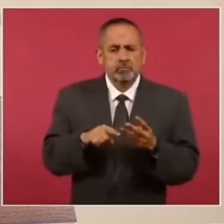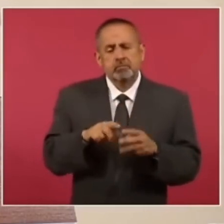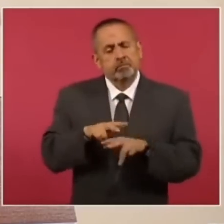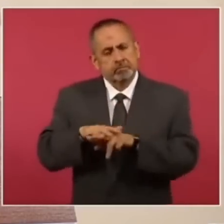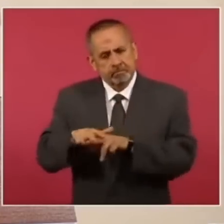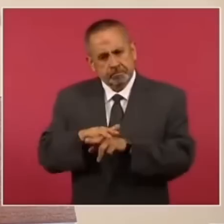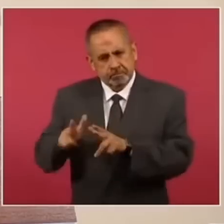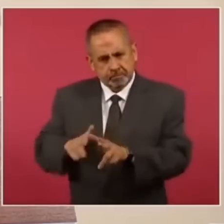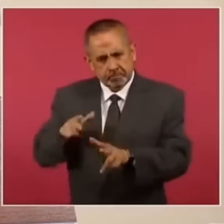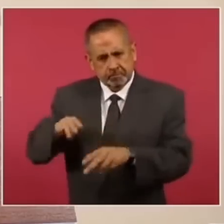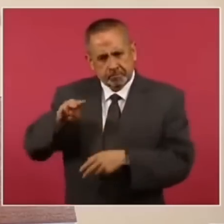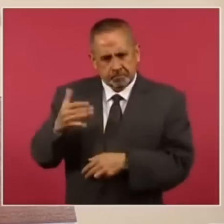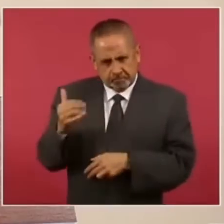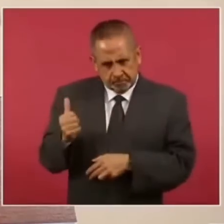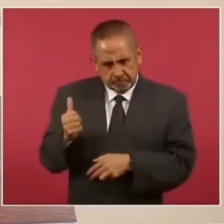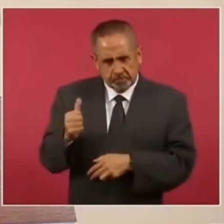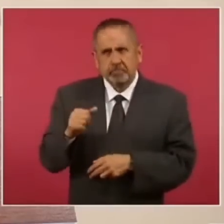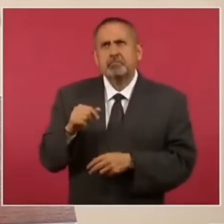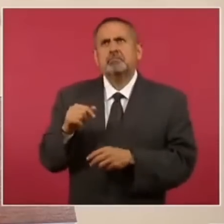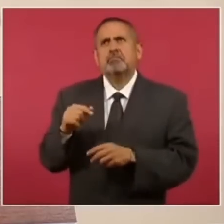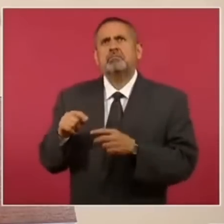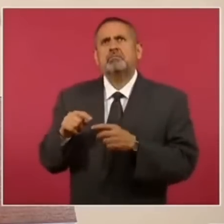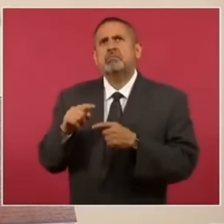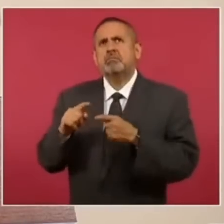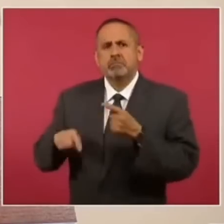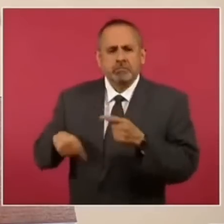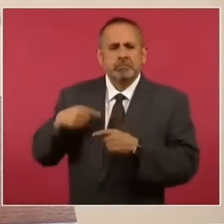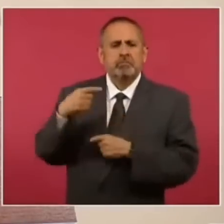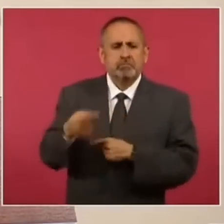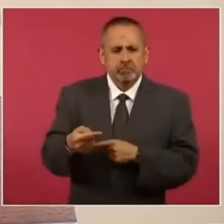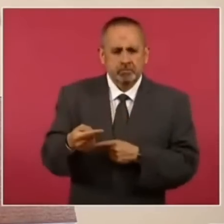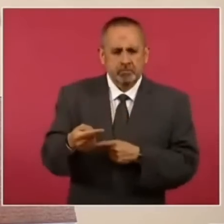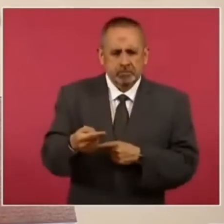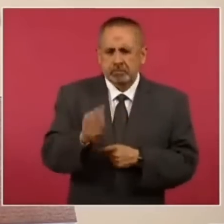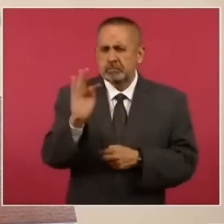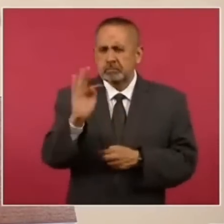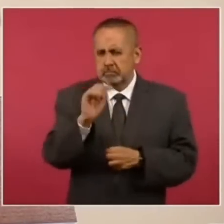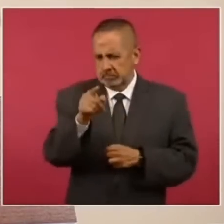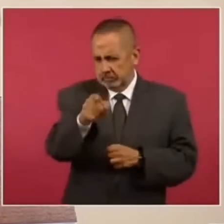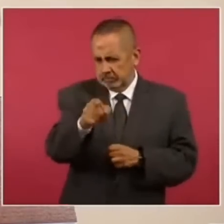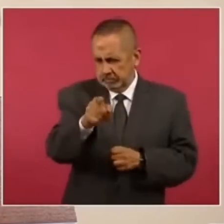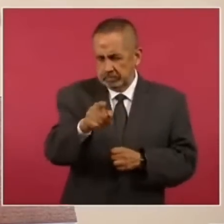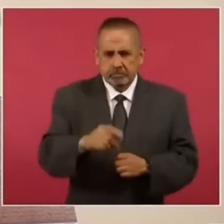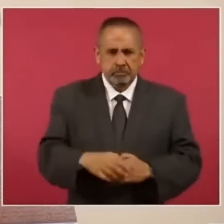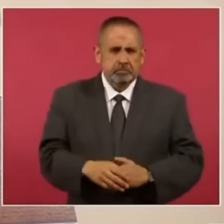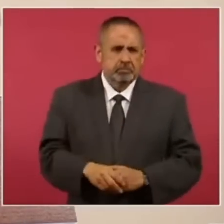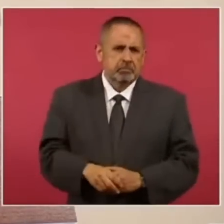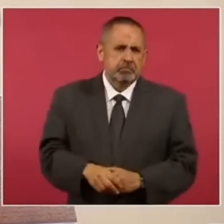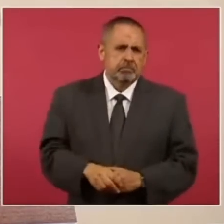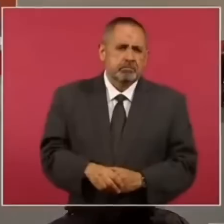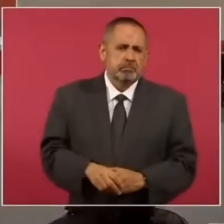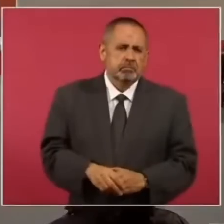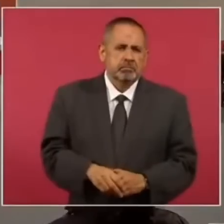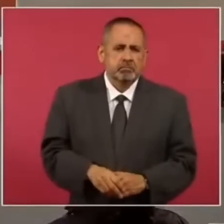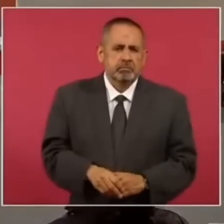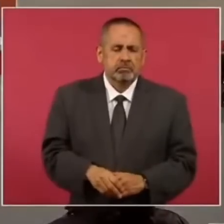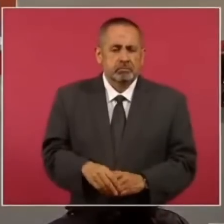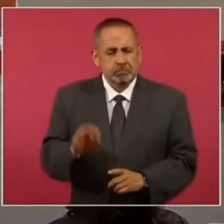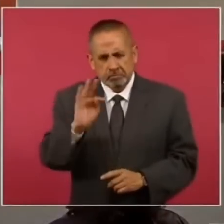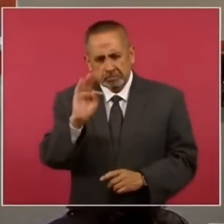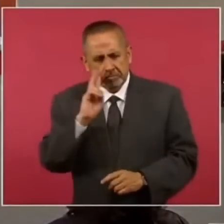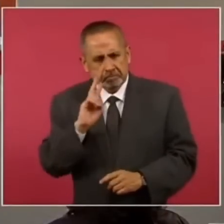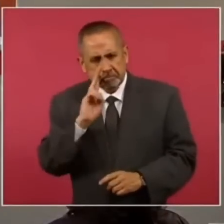Maya, pero luego es muy probable que vaya La siguiente a semana. Tamaulipas. Sí, muy